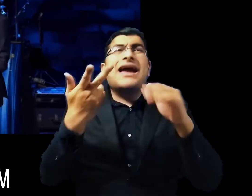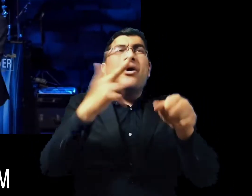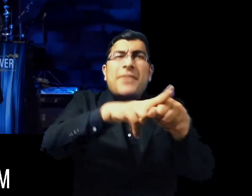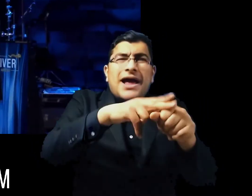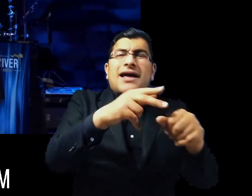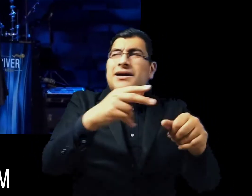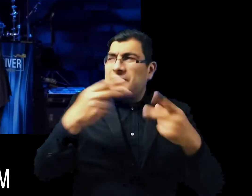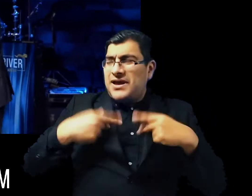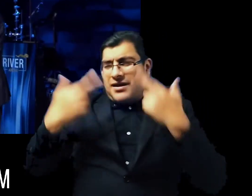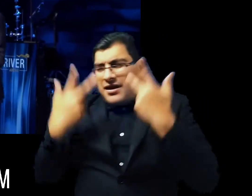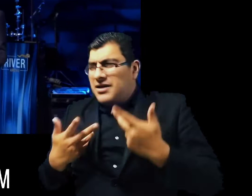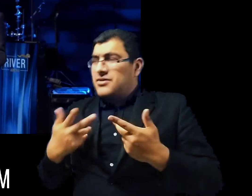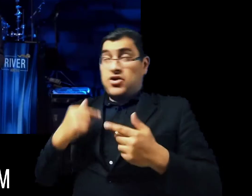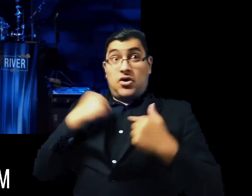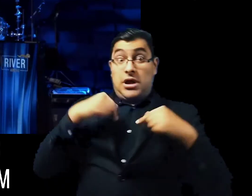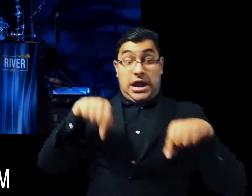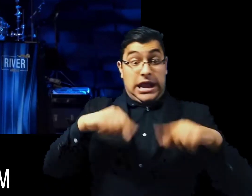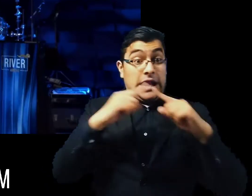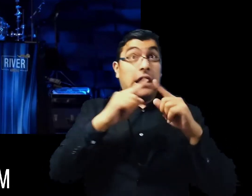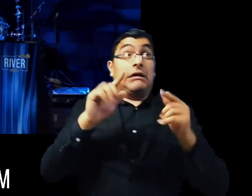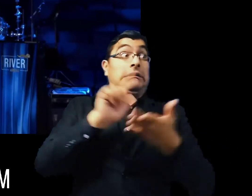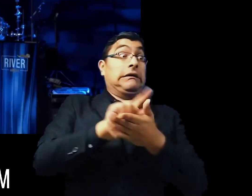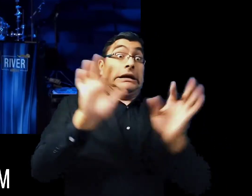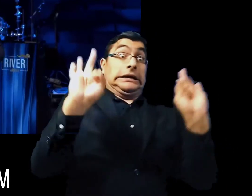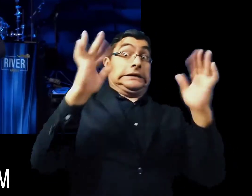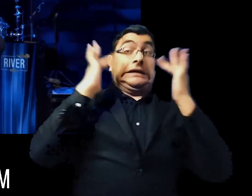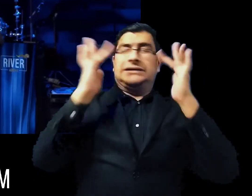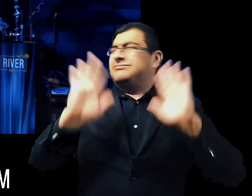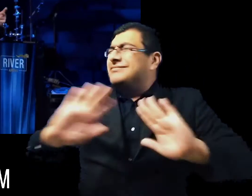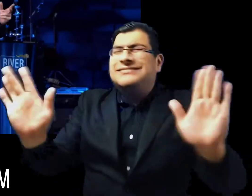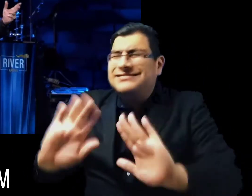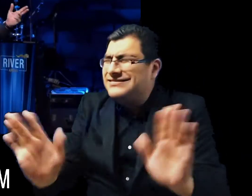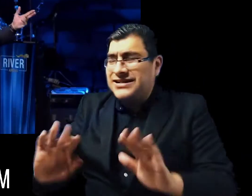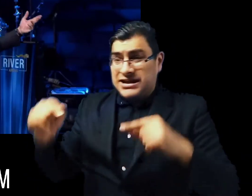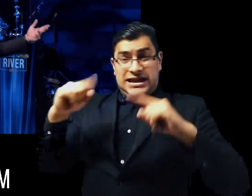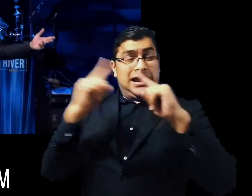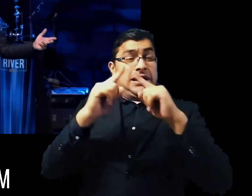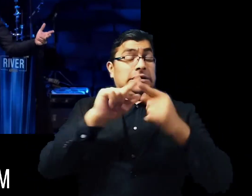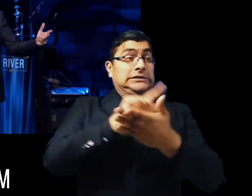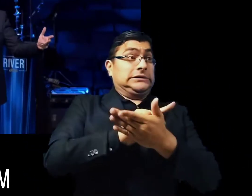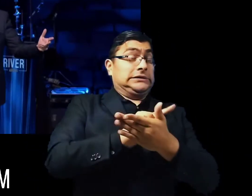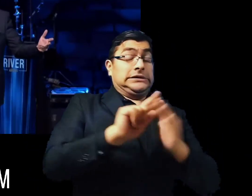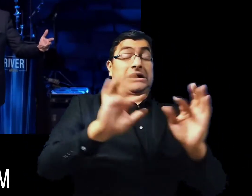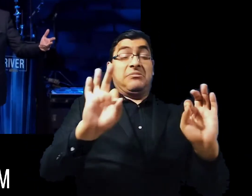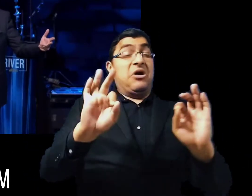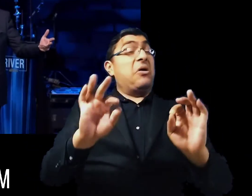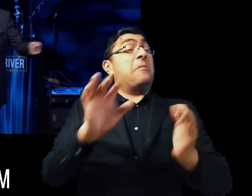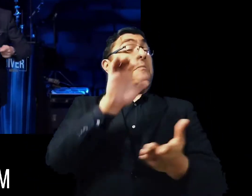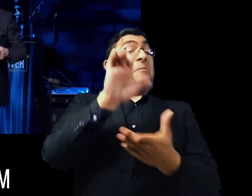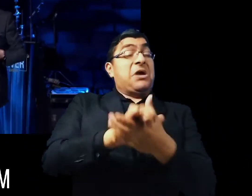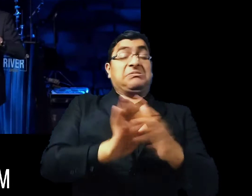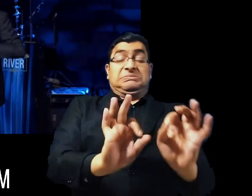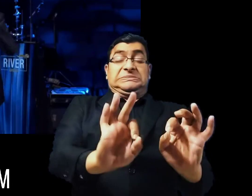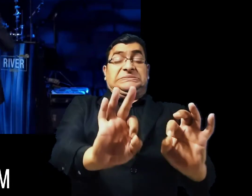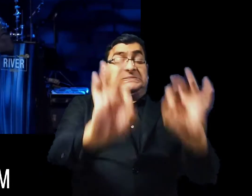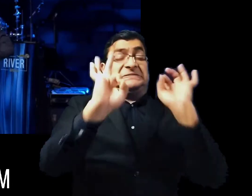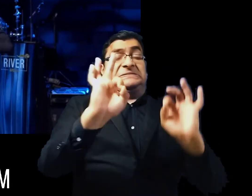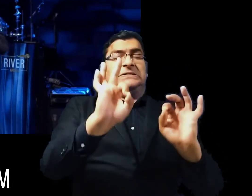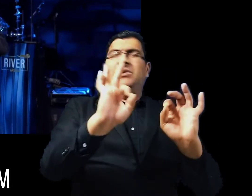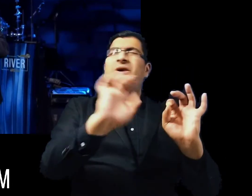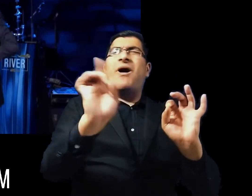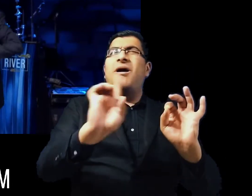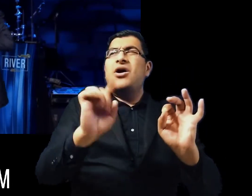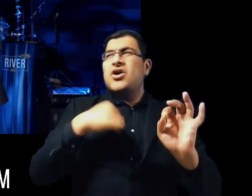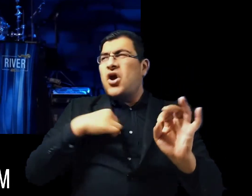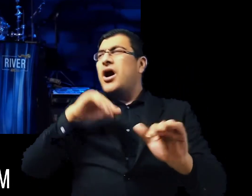Lo que menos quiero es tener gente sana. No me interesa llenar la iglesia de matrimonios perfectos. Lo que me interesa es predicarle